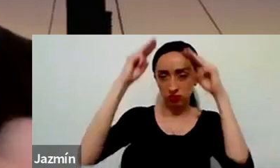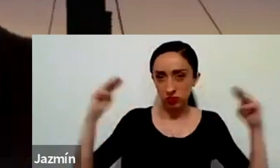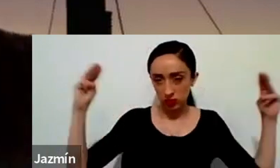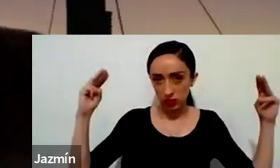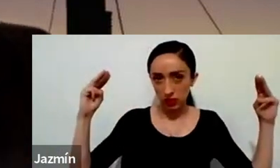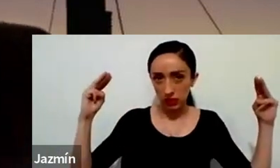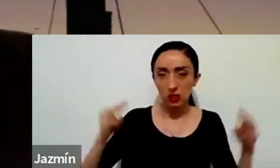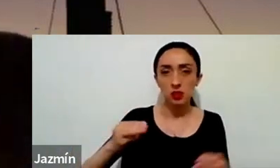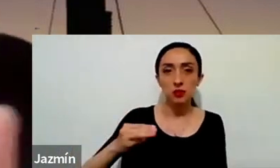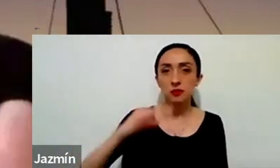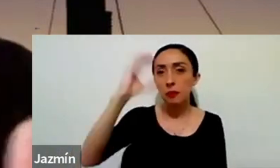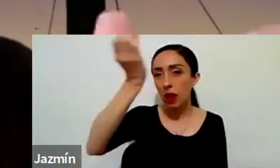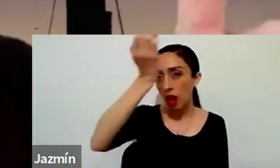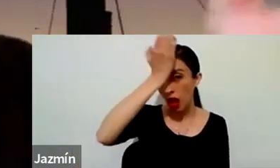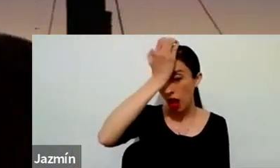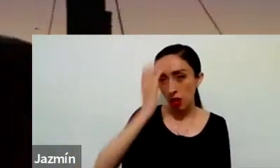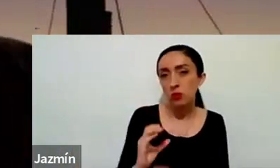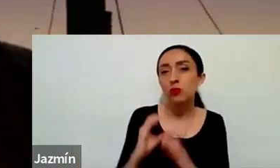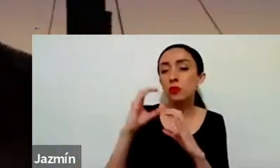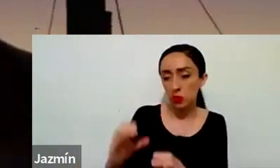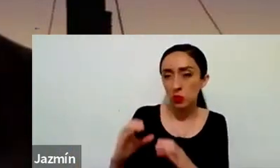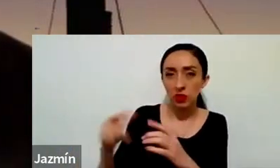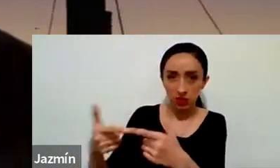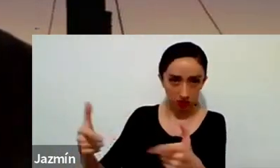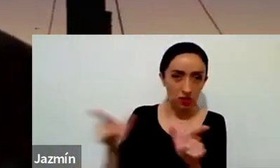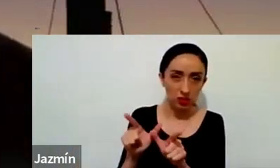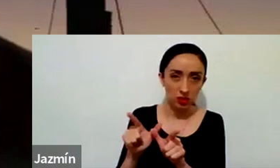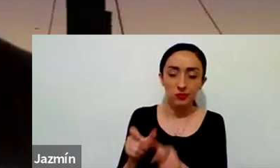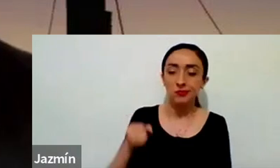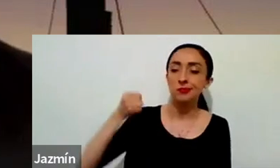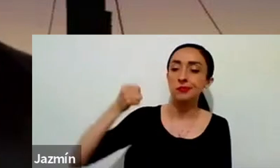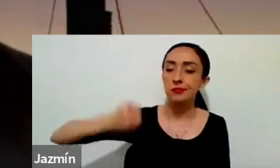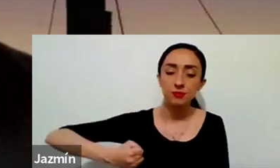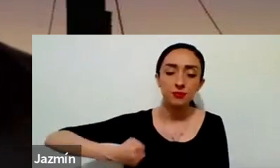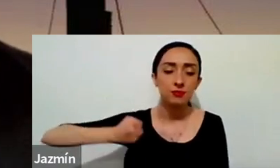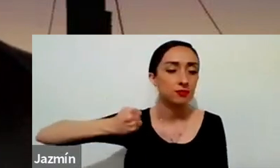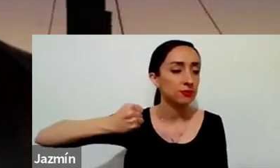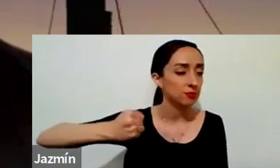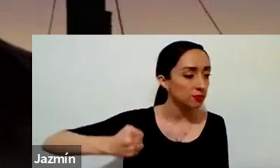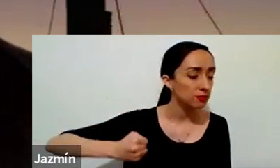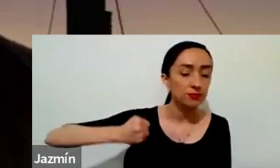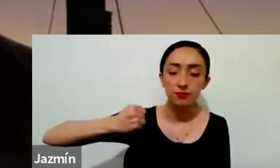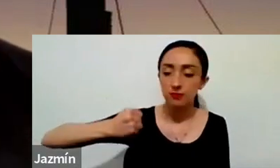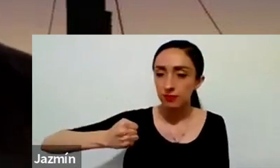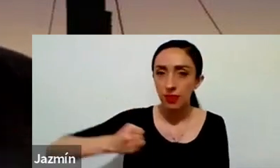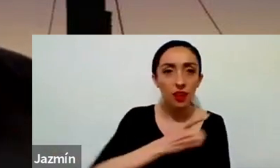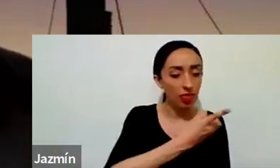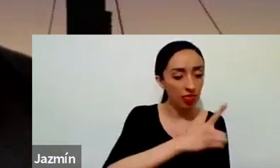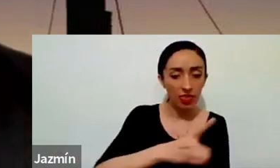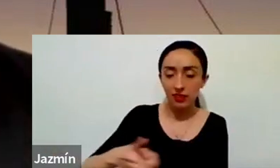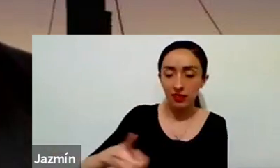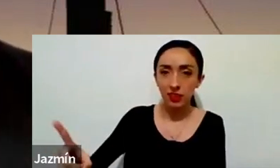Y en esta cierta ocasión, él lleva el rebaño más allá del desierto, hasta el monte